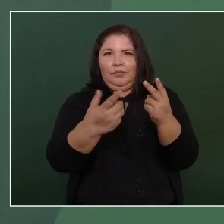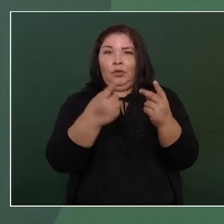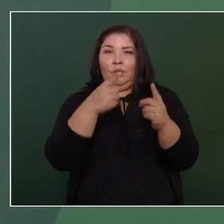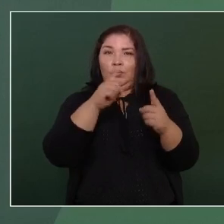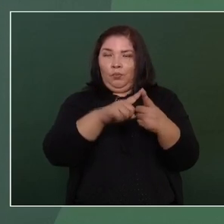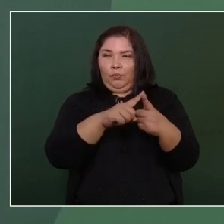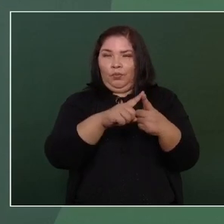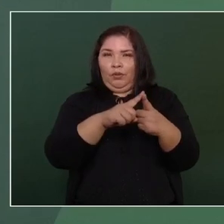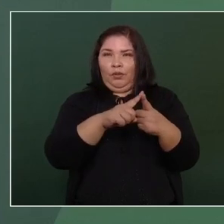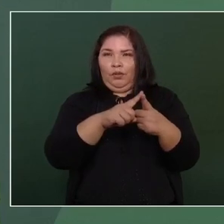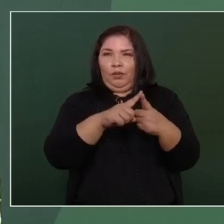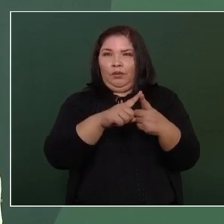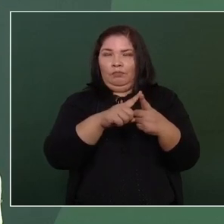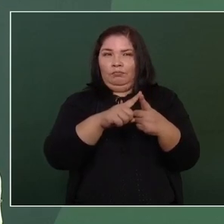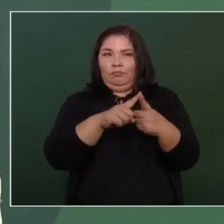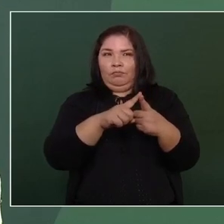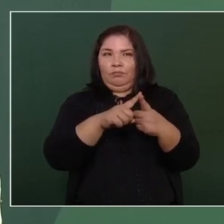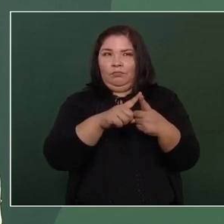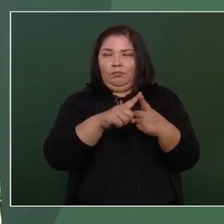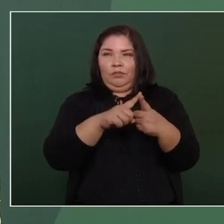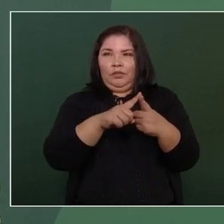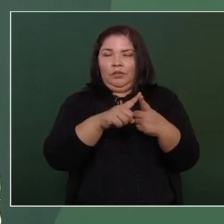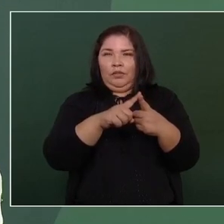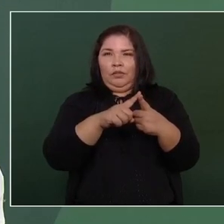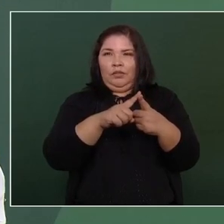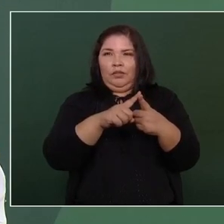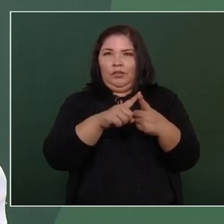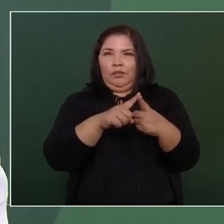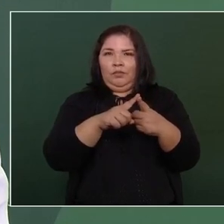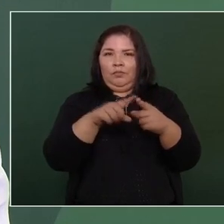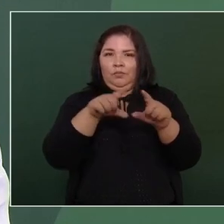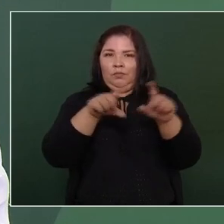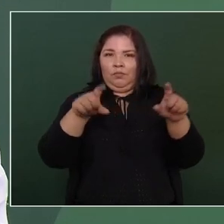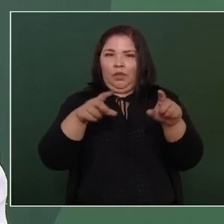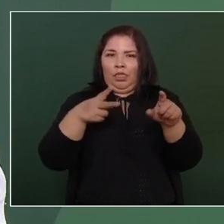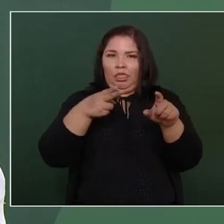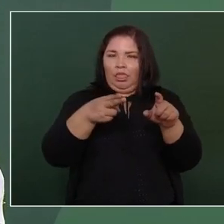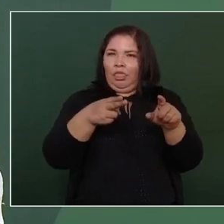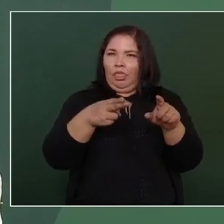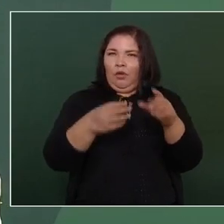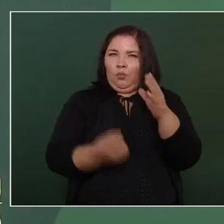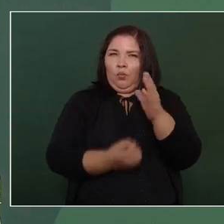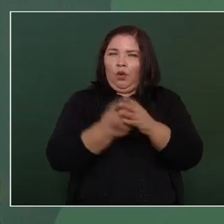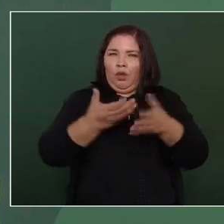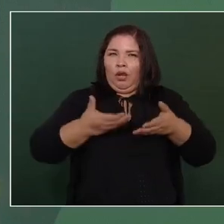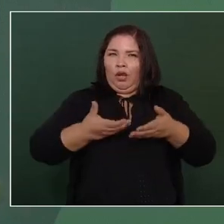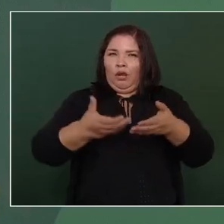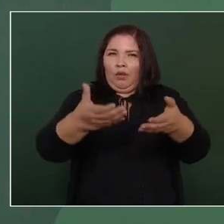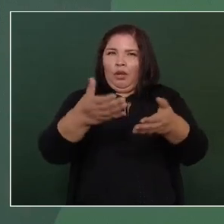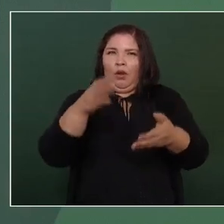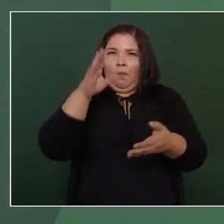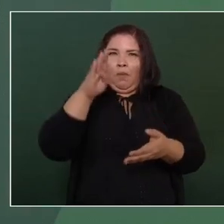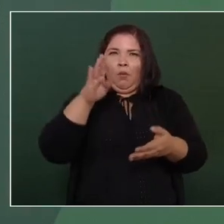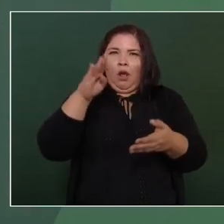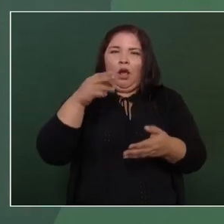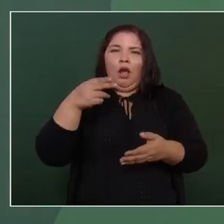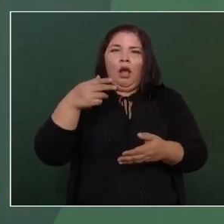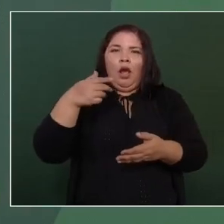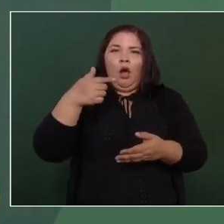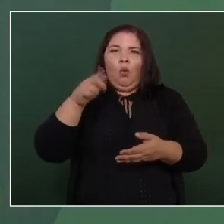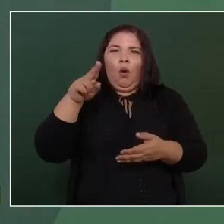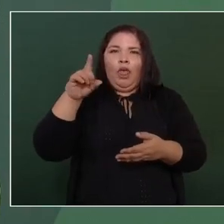Una, que hablaba de que vamos a inaugurar el camino de Badiraguato a Guadalupe y